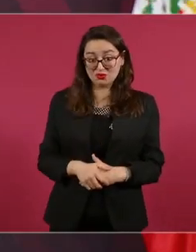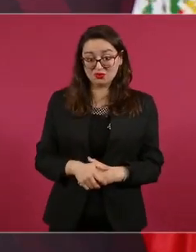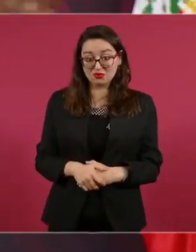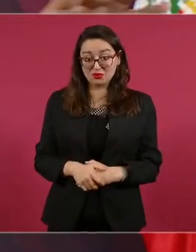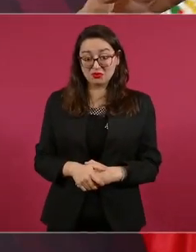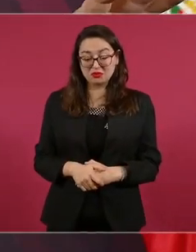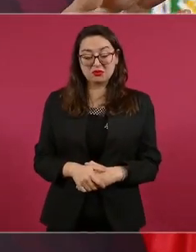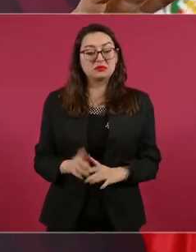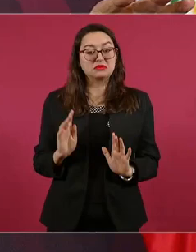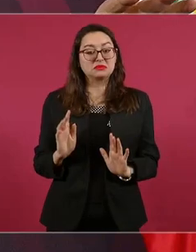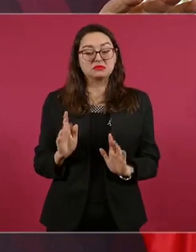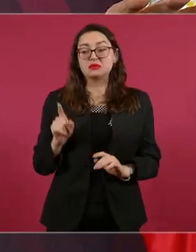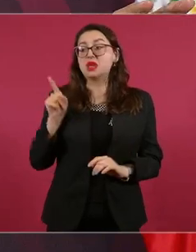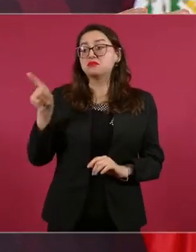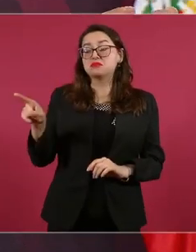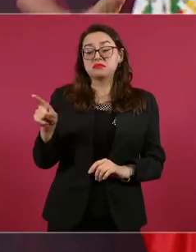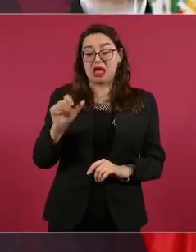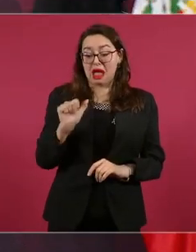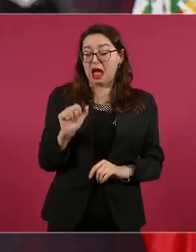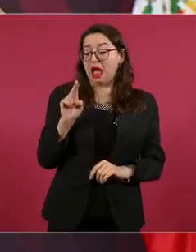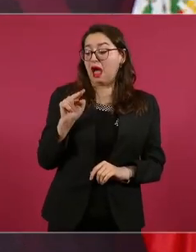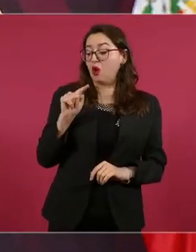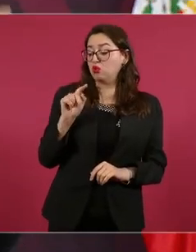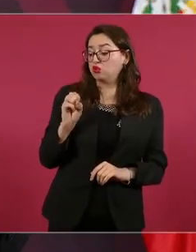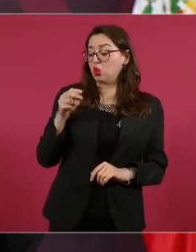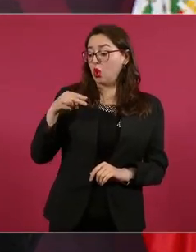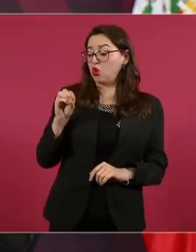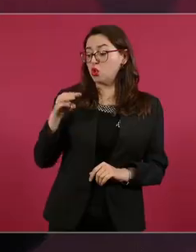hagan lo que quieran, porque así